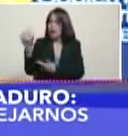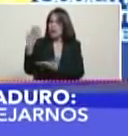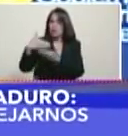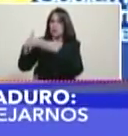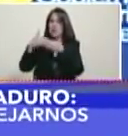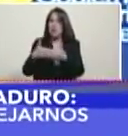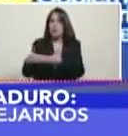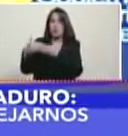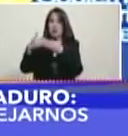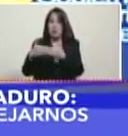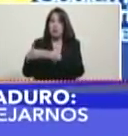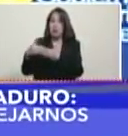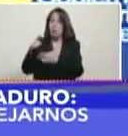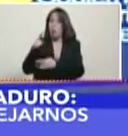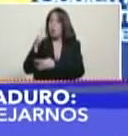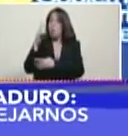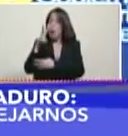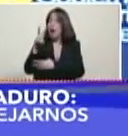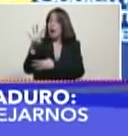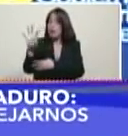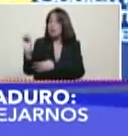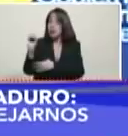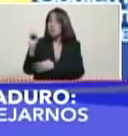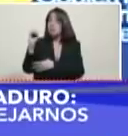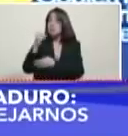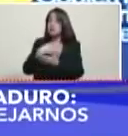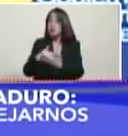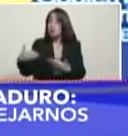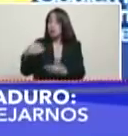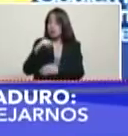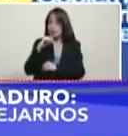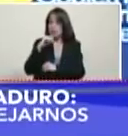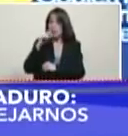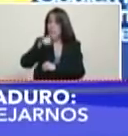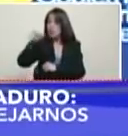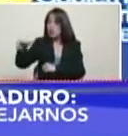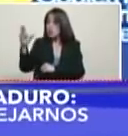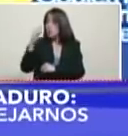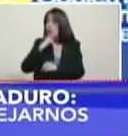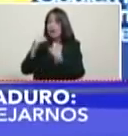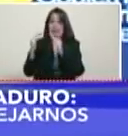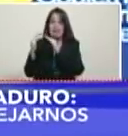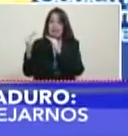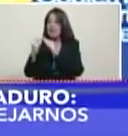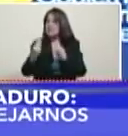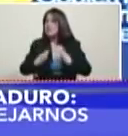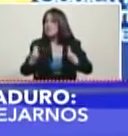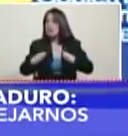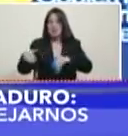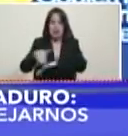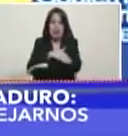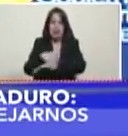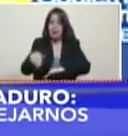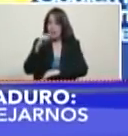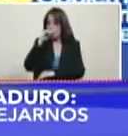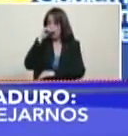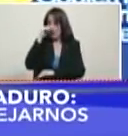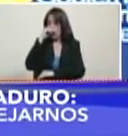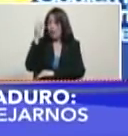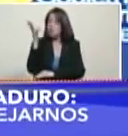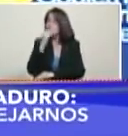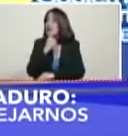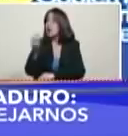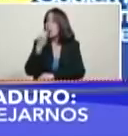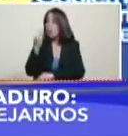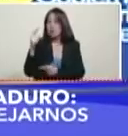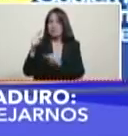Cuando digo 40 millones, son 40 millones. De gente que no tiene vivienda, viven en las calles, que no tiene alimentación diaria,